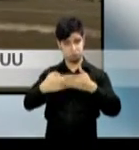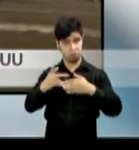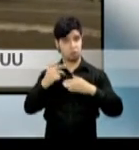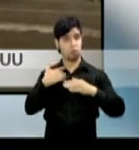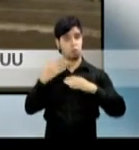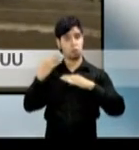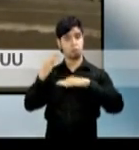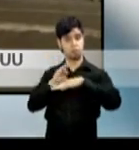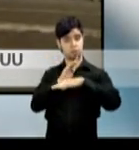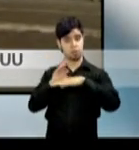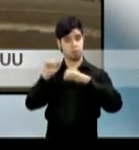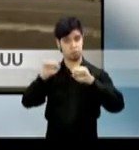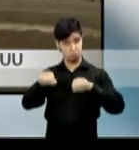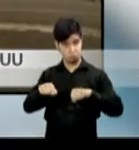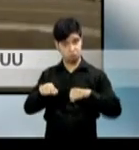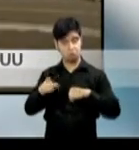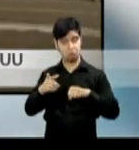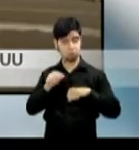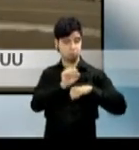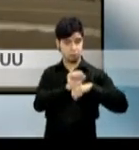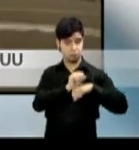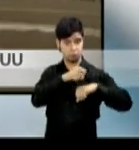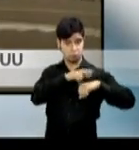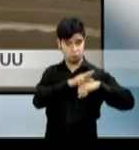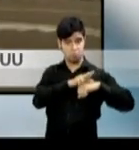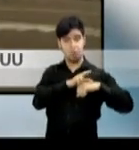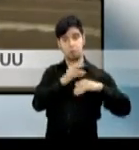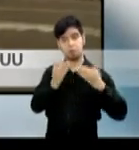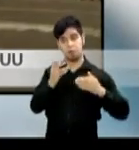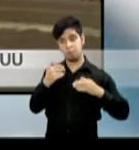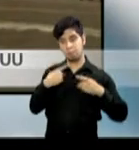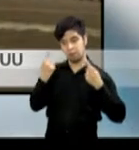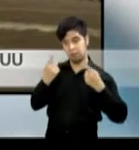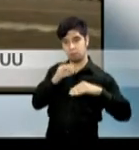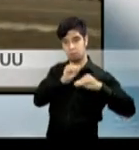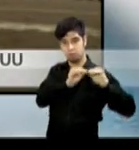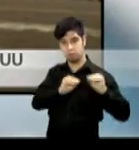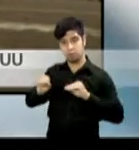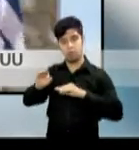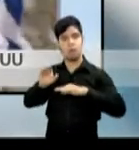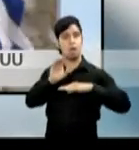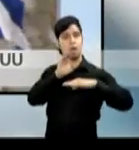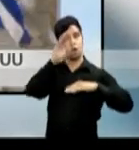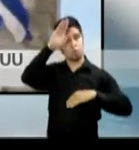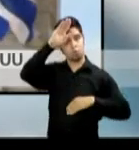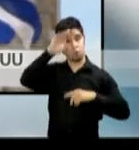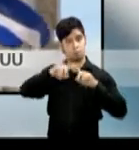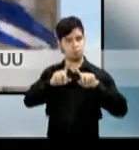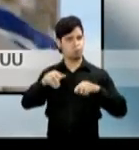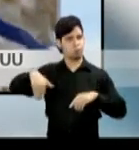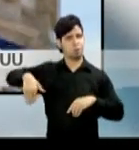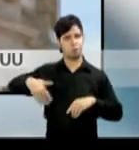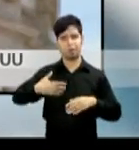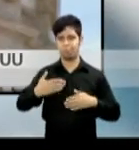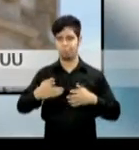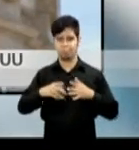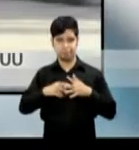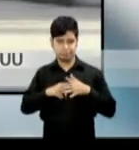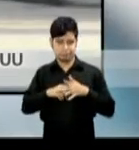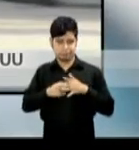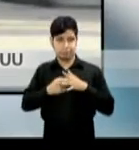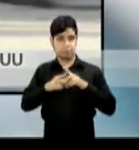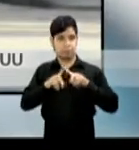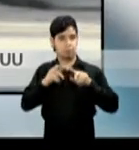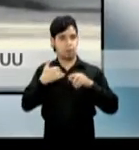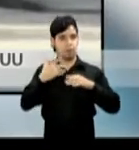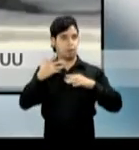que puedan tener algunas operaciones en Puerto Rico si fueran a considerar a Cuba en algún momento, pero todavía es muy temprano y la situación no está suficientemente